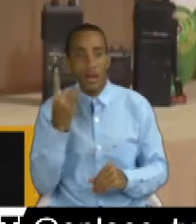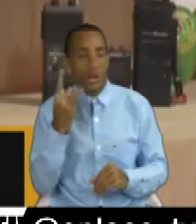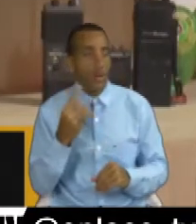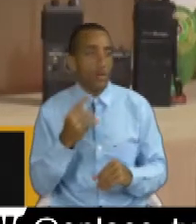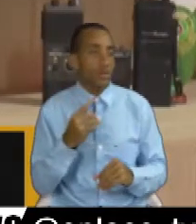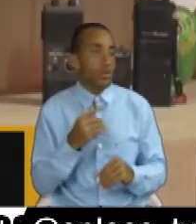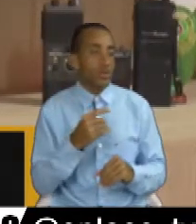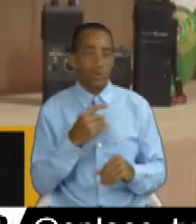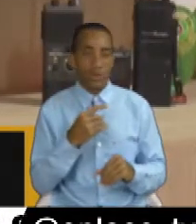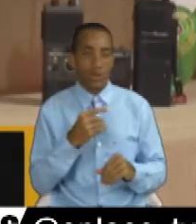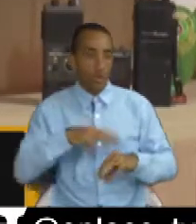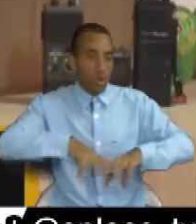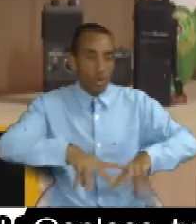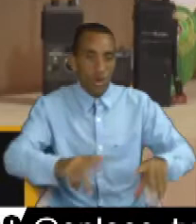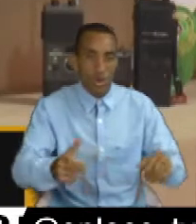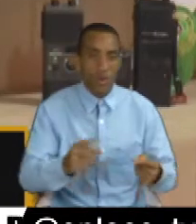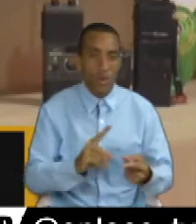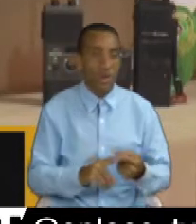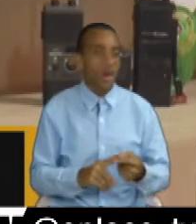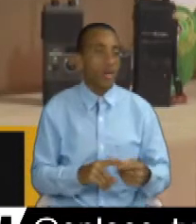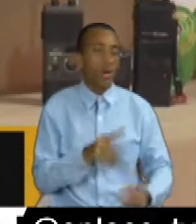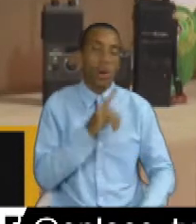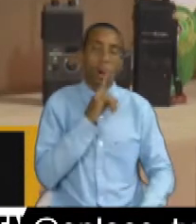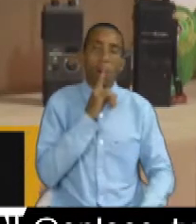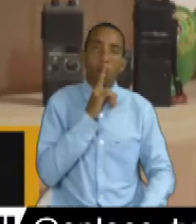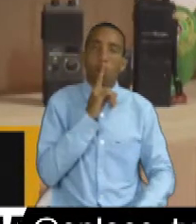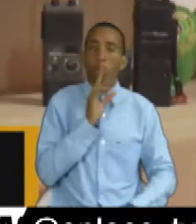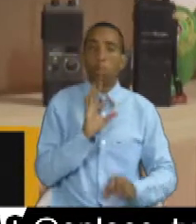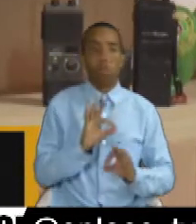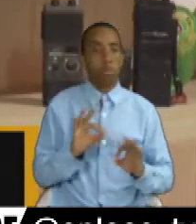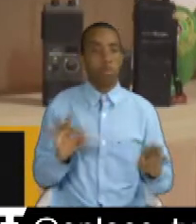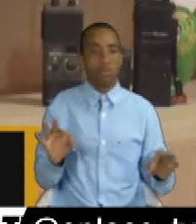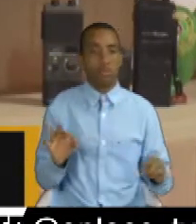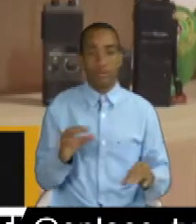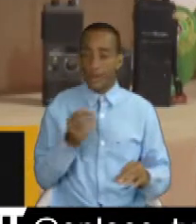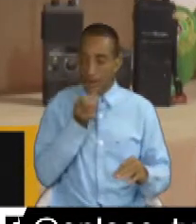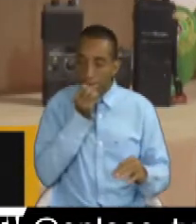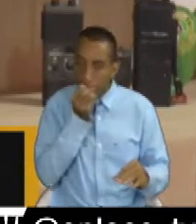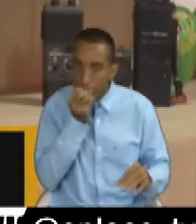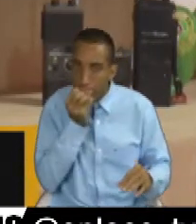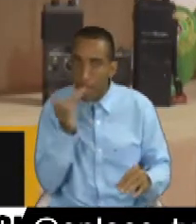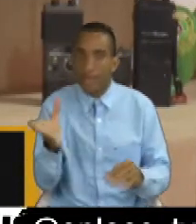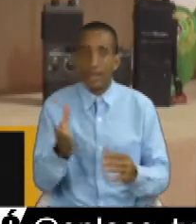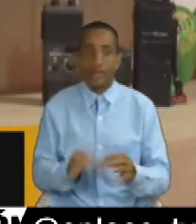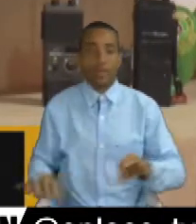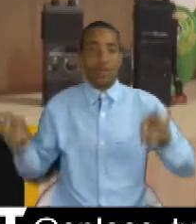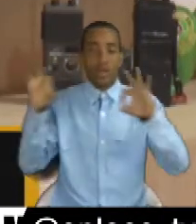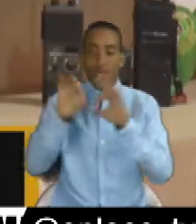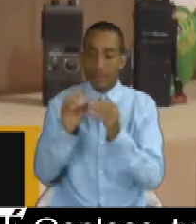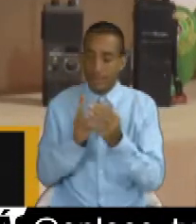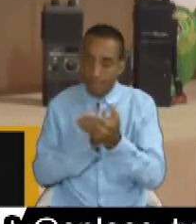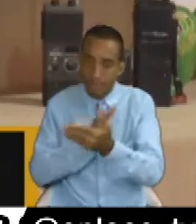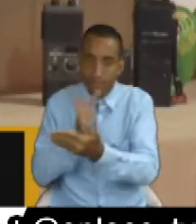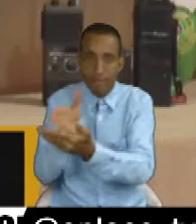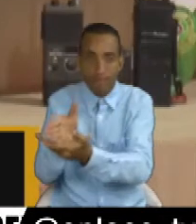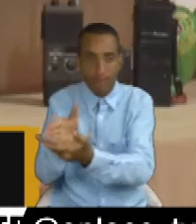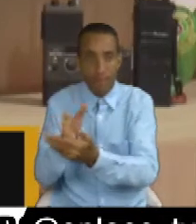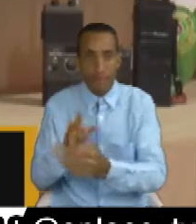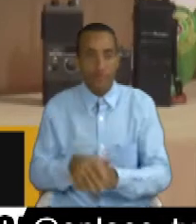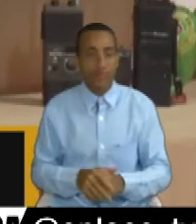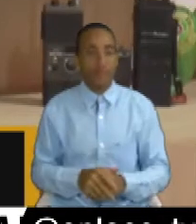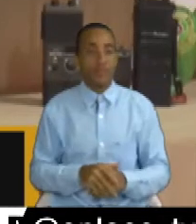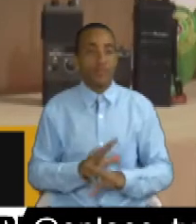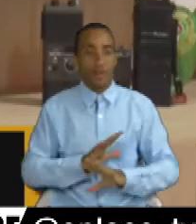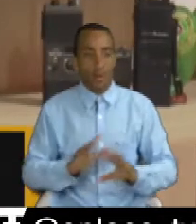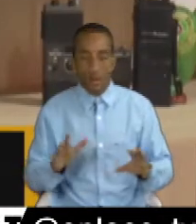de un hecho y pues no lo denuncio. Es importante el denuncio de estos hechos para poder iniciar